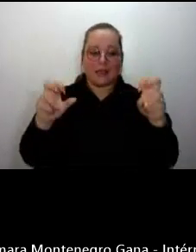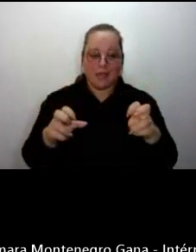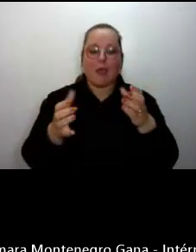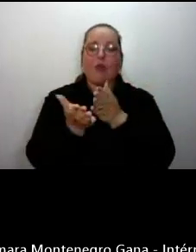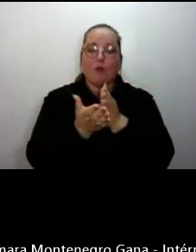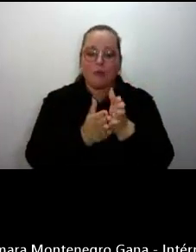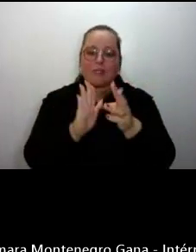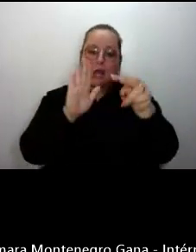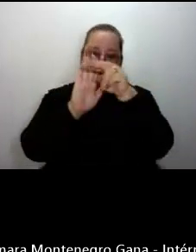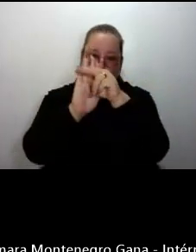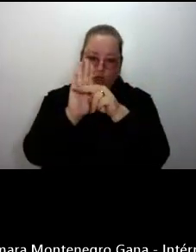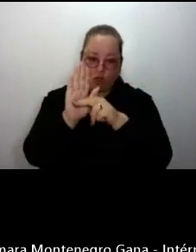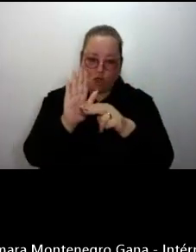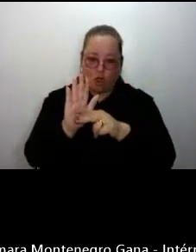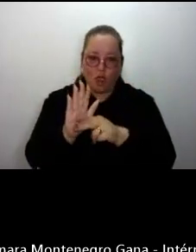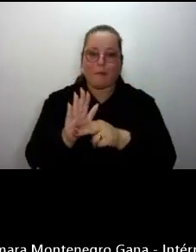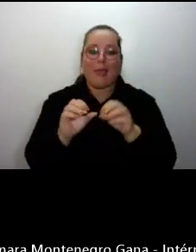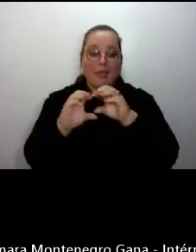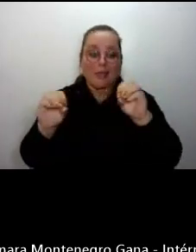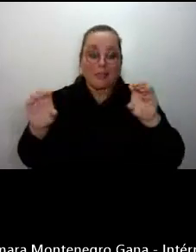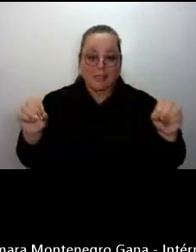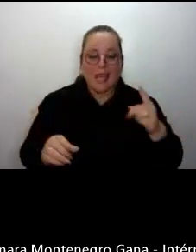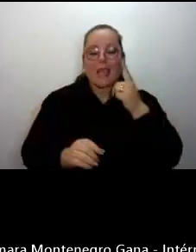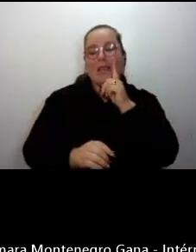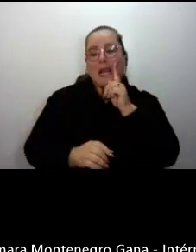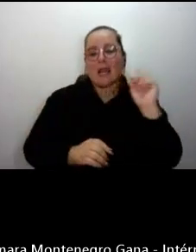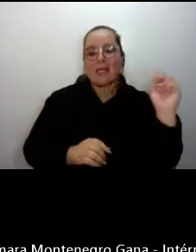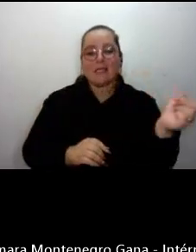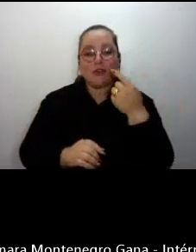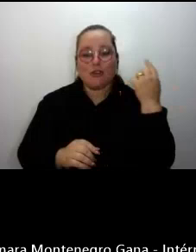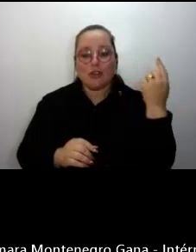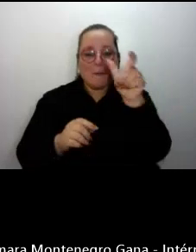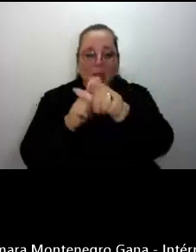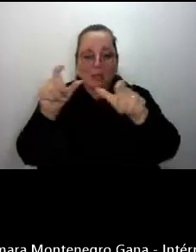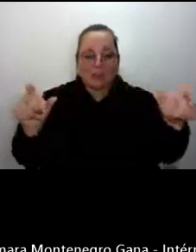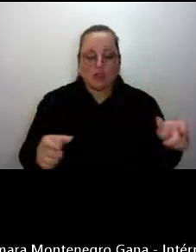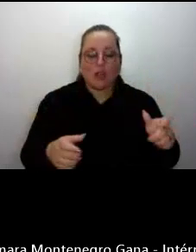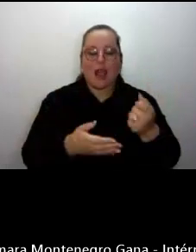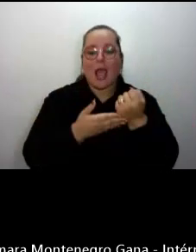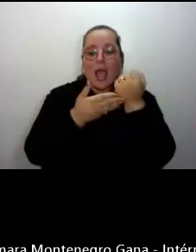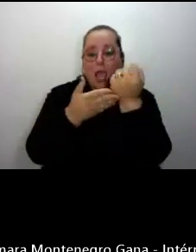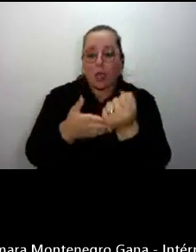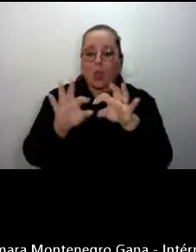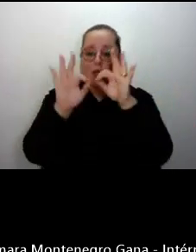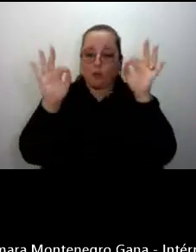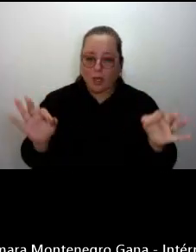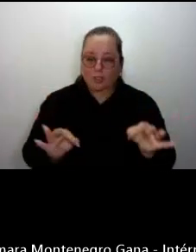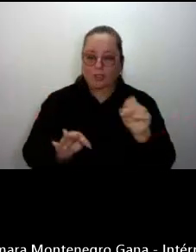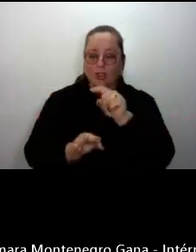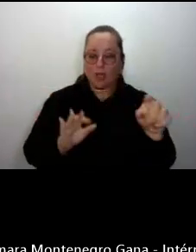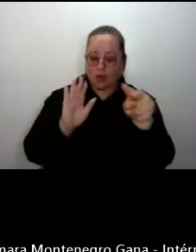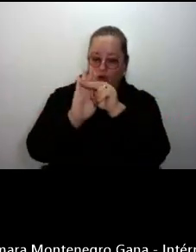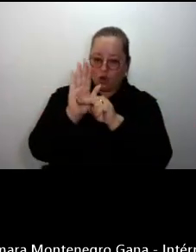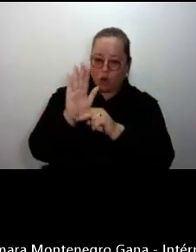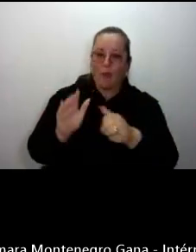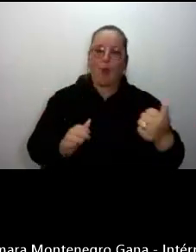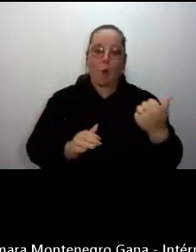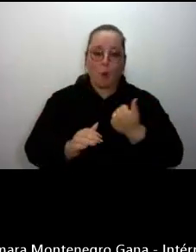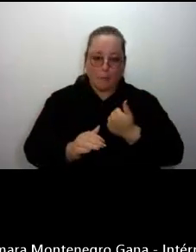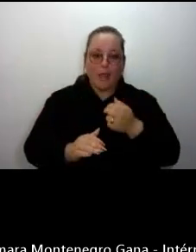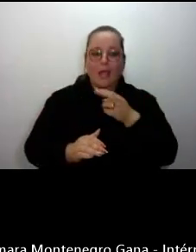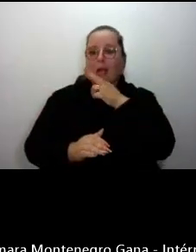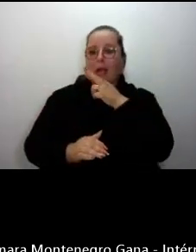la norma, ¿cierto?, y generar las condiciones para que docentes y asistentes de la educación puedan realizar lo que la norma dice y responder,